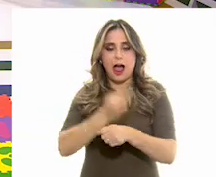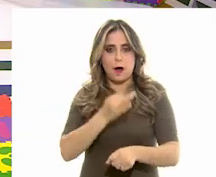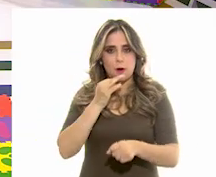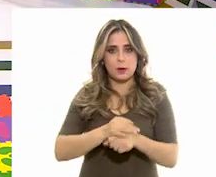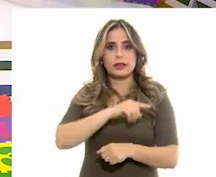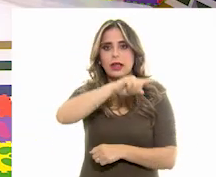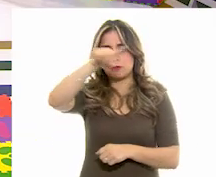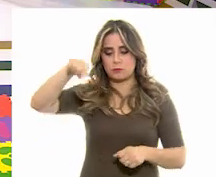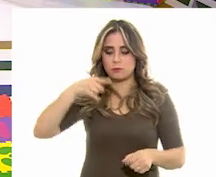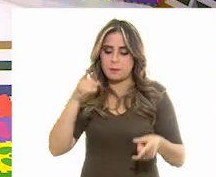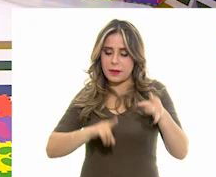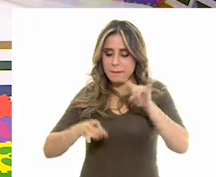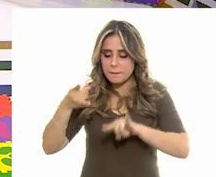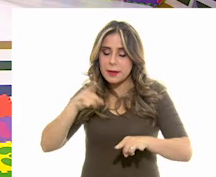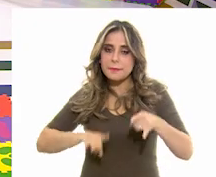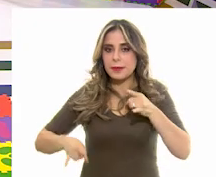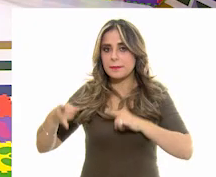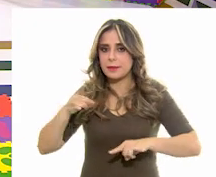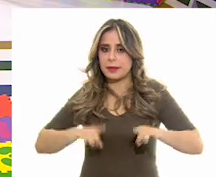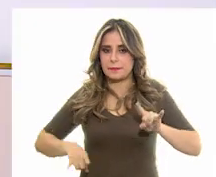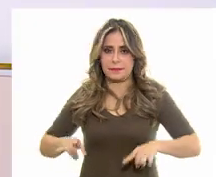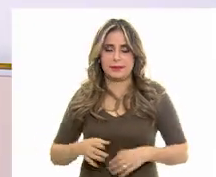amigos y amigas, yo les quiero decir